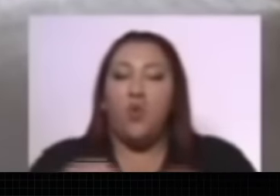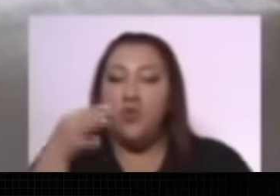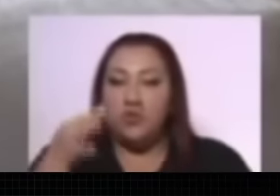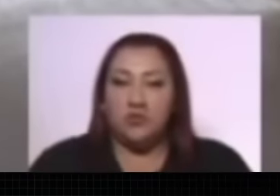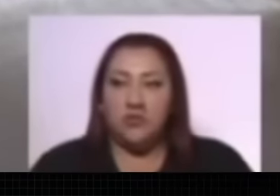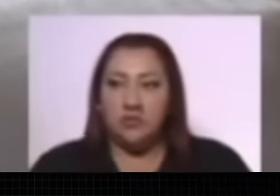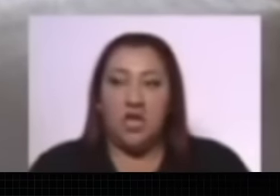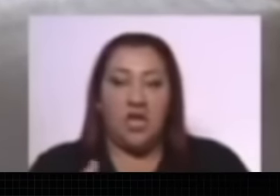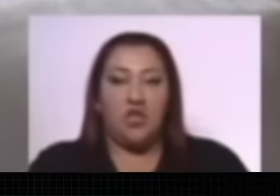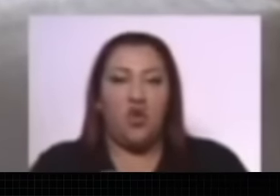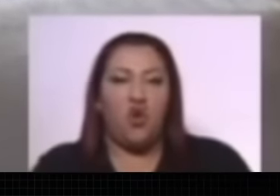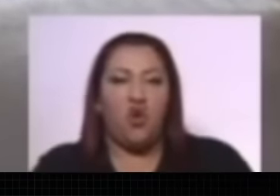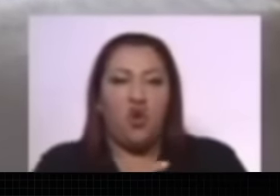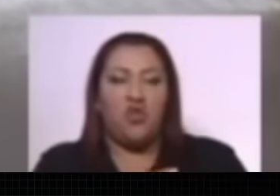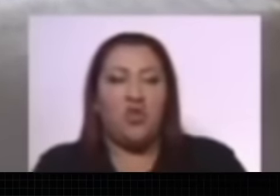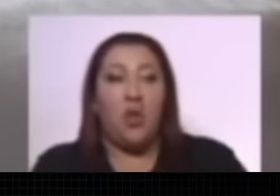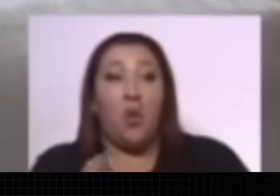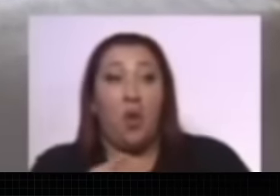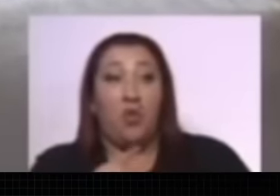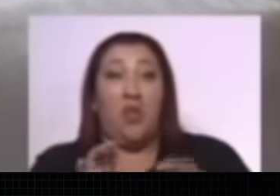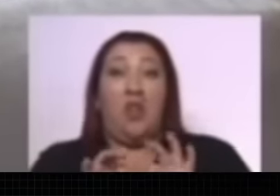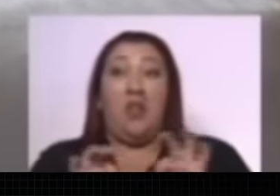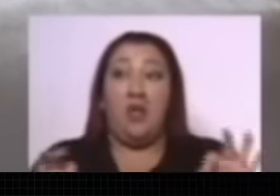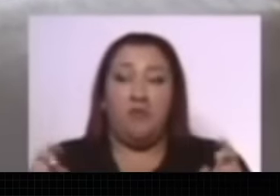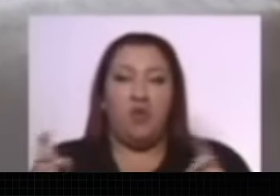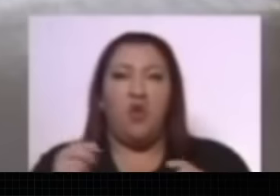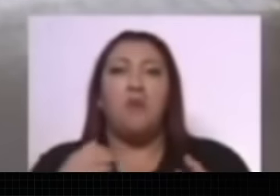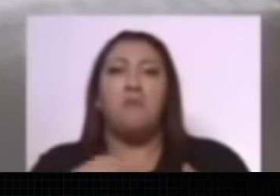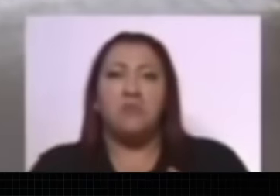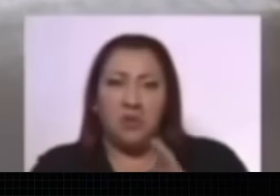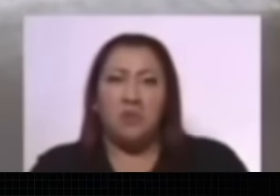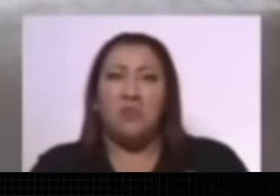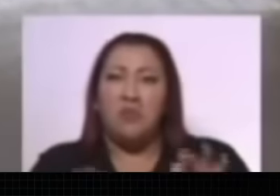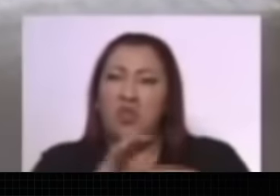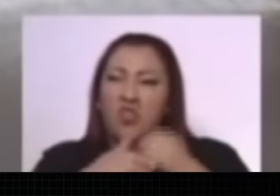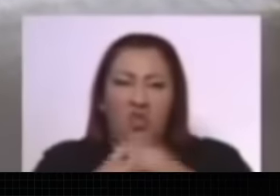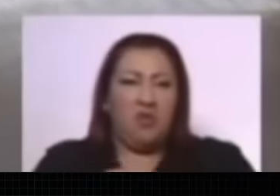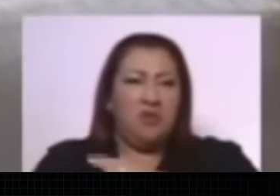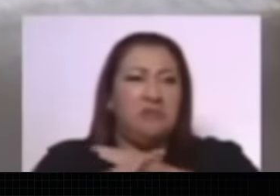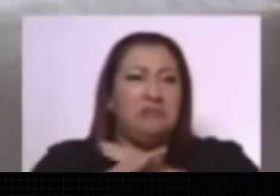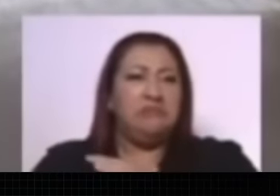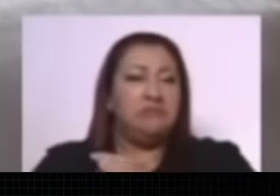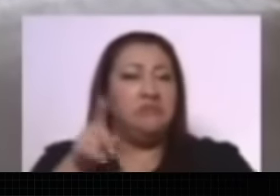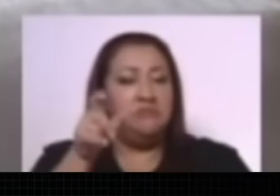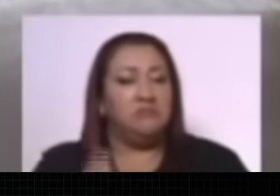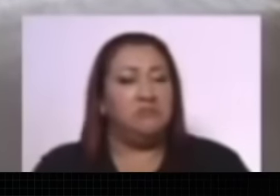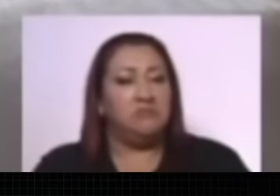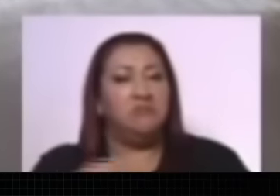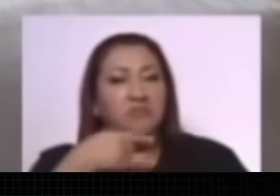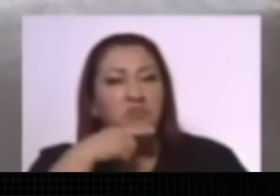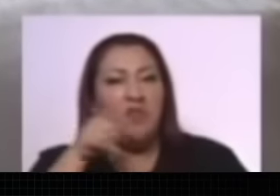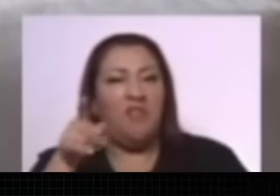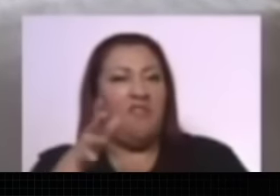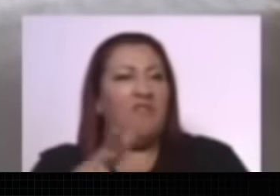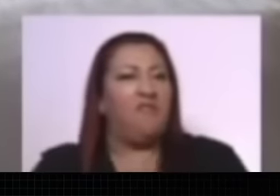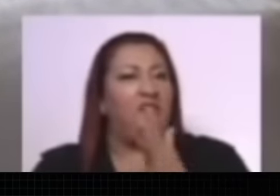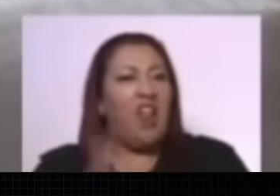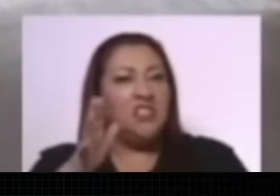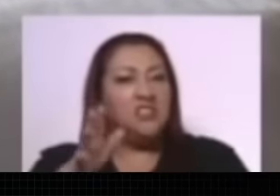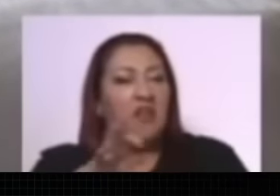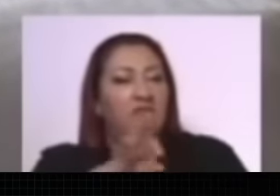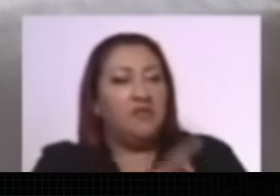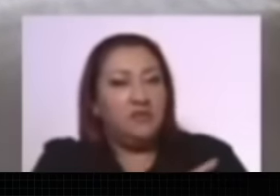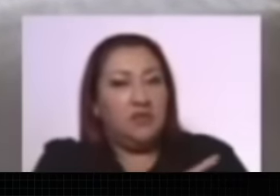y contra la impunidad. Inhabilitemos, señores congresistas, a esta falsa